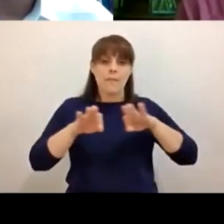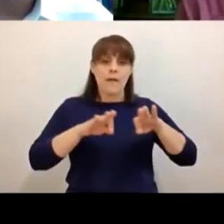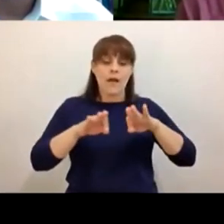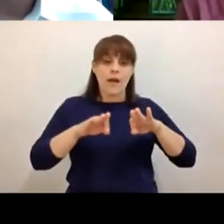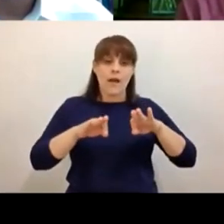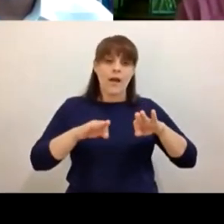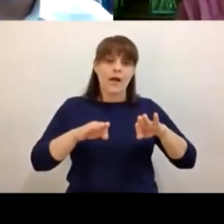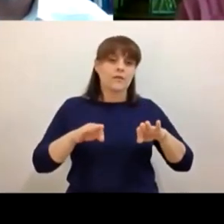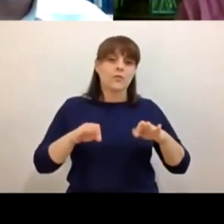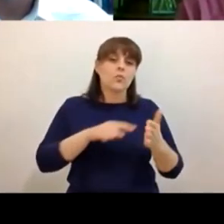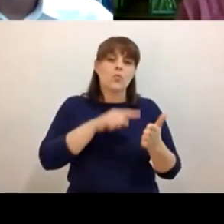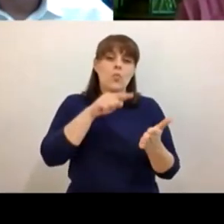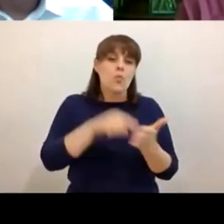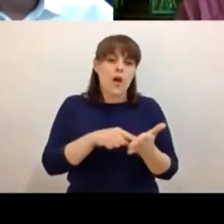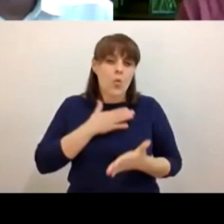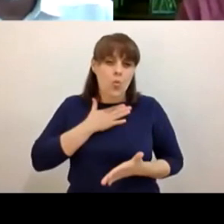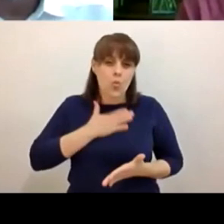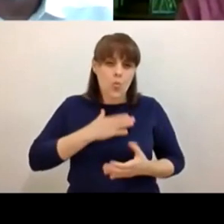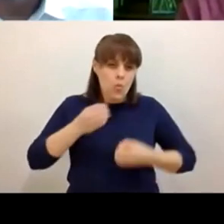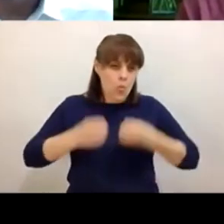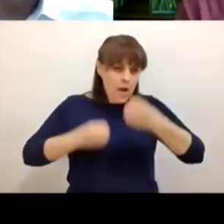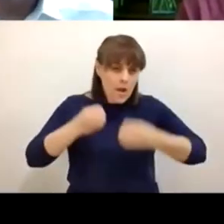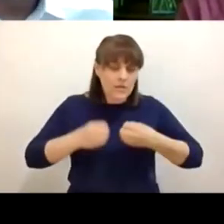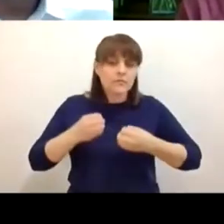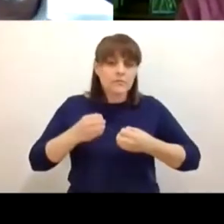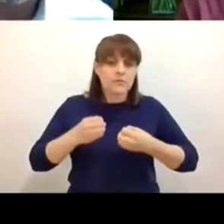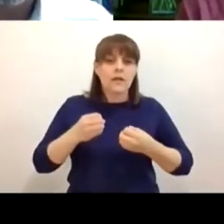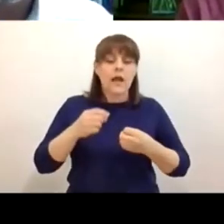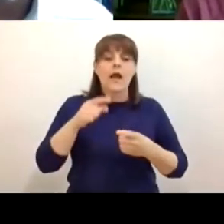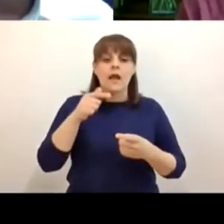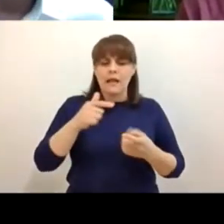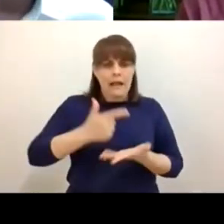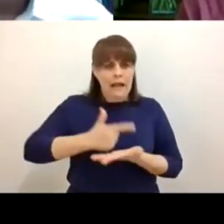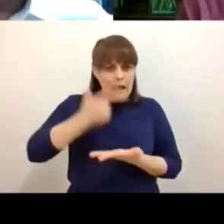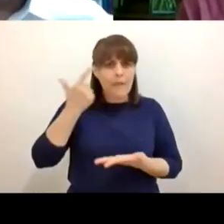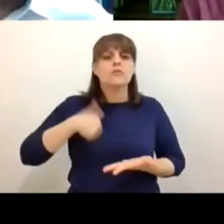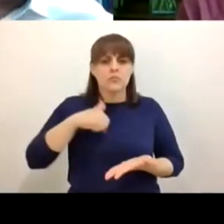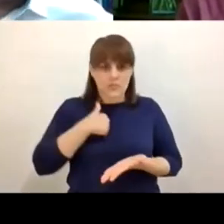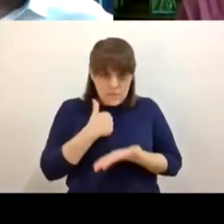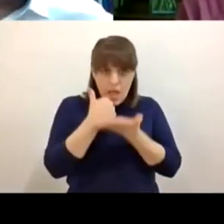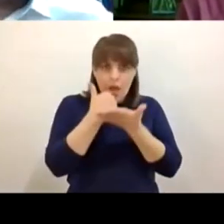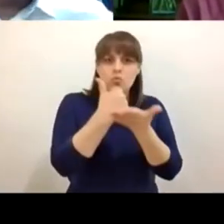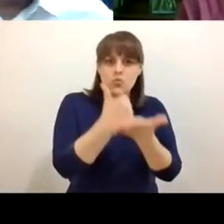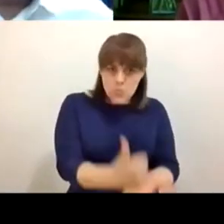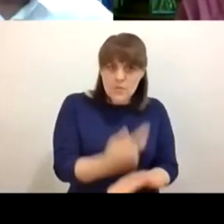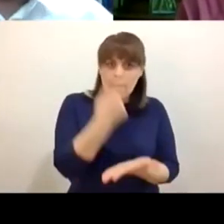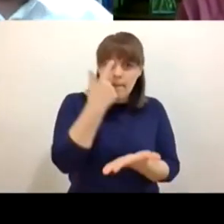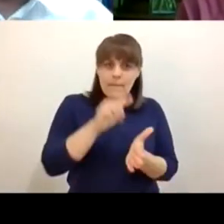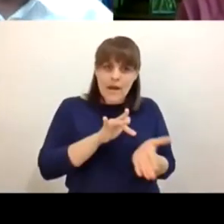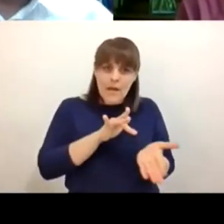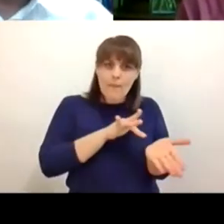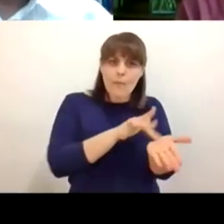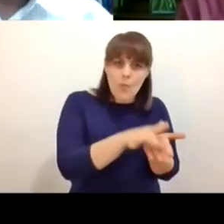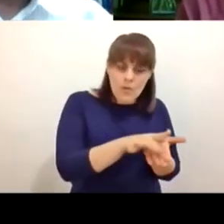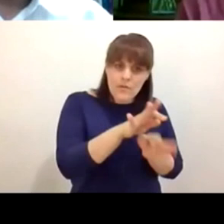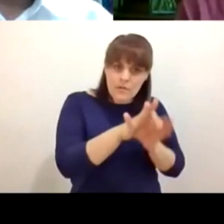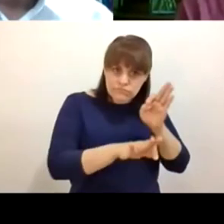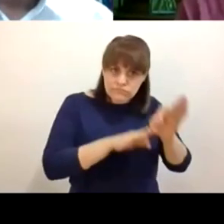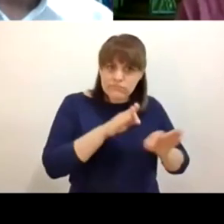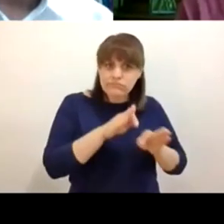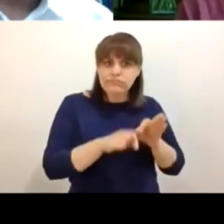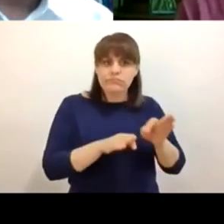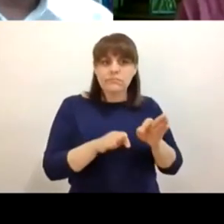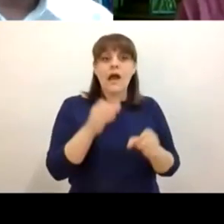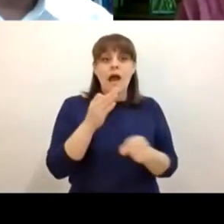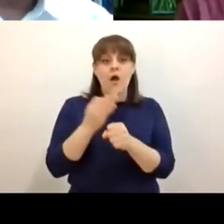cualquier parte del estado con delitos graves, también podemos ayudarles a intervenir en ese aspecto. Ahorita las oficinas de Reinserta están